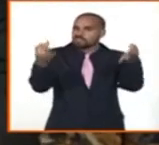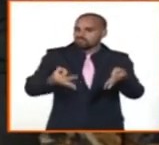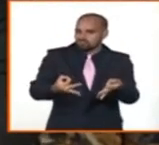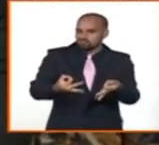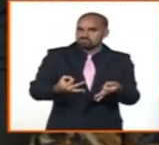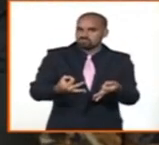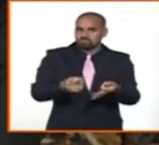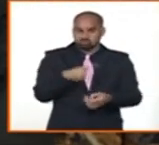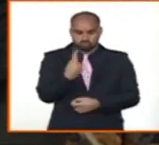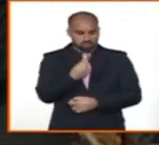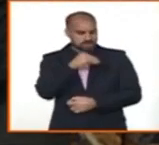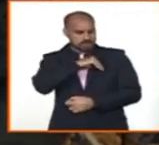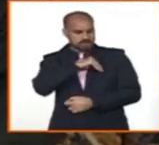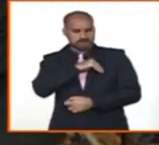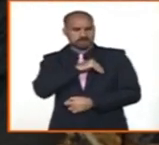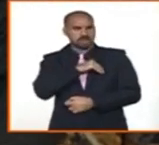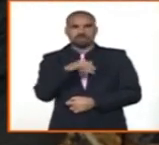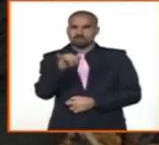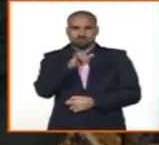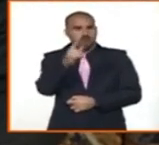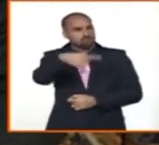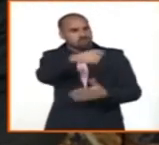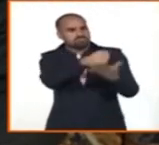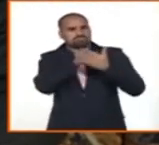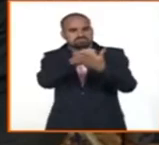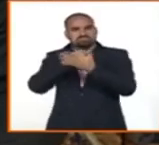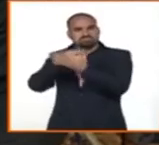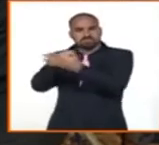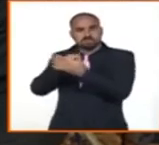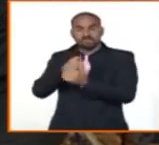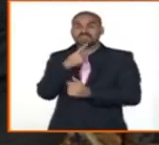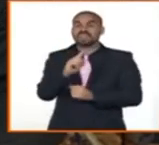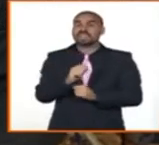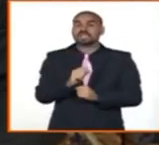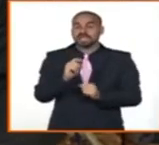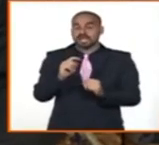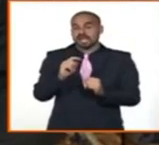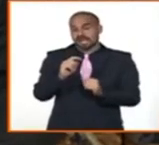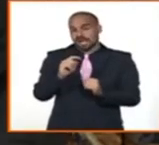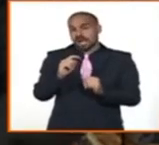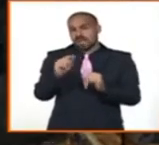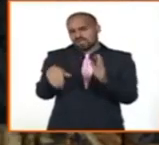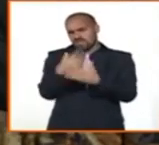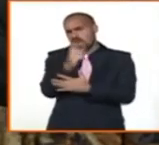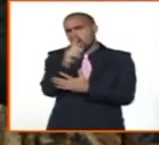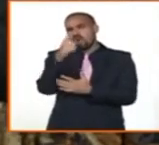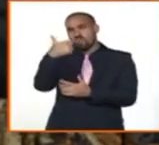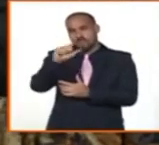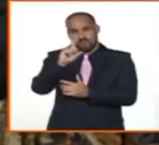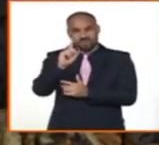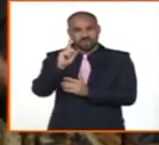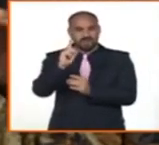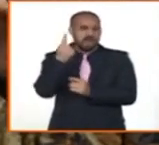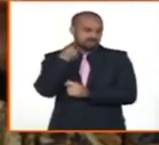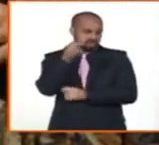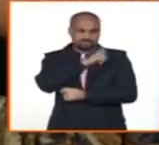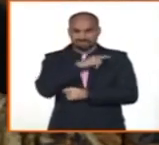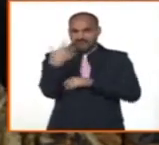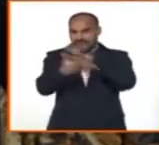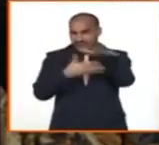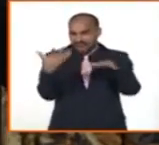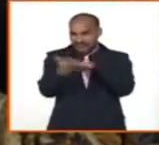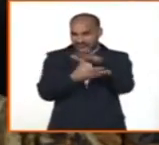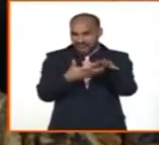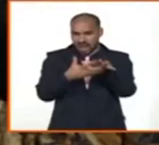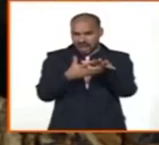sentimos sumamente apoyados, porque los primeros días después del 11 de julio lo que había contra Cuba era, o sea, tú no encontrabas nada positivo de esa cosa, pero